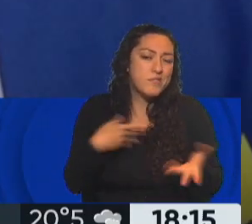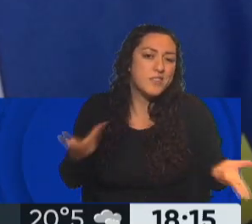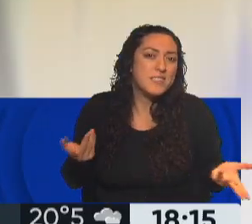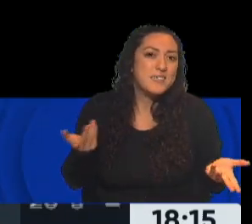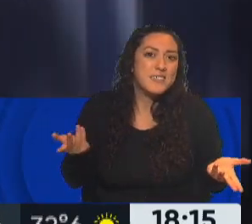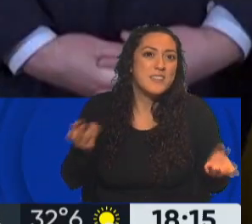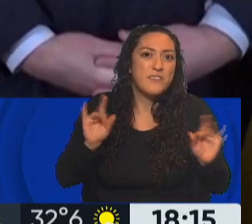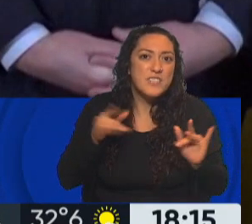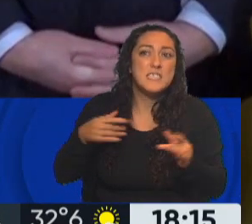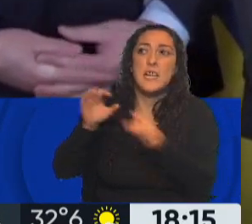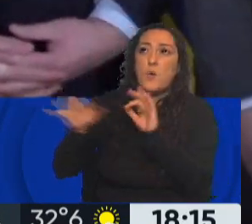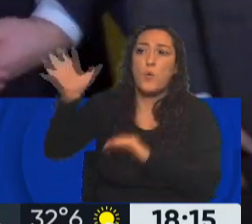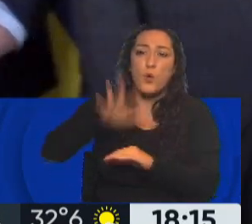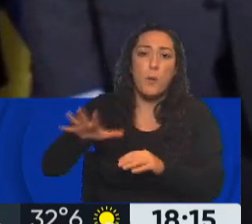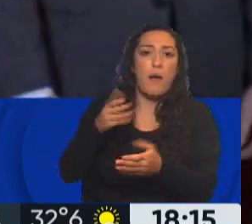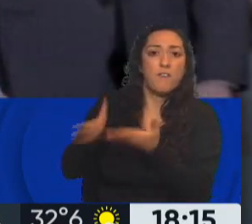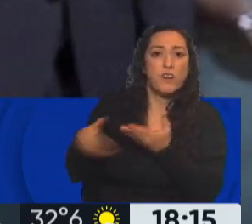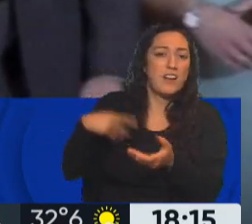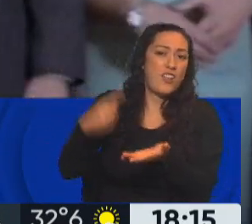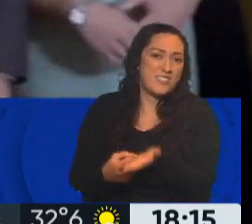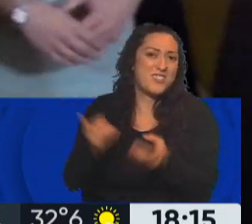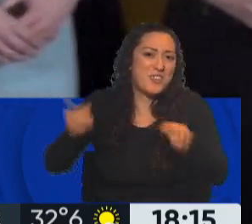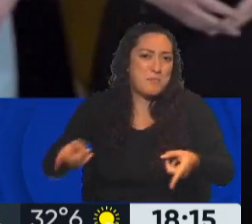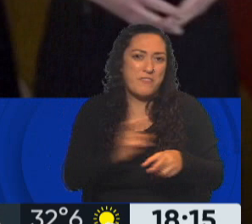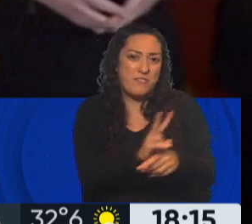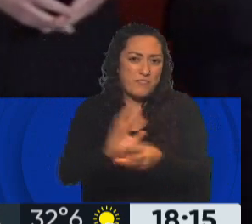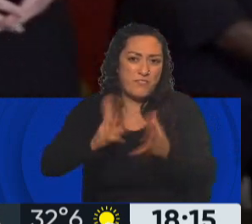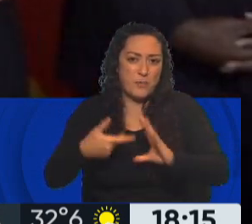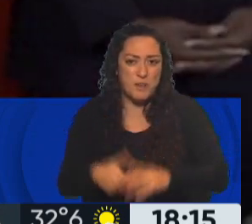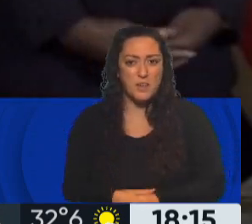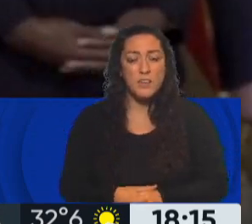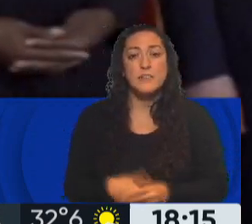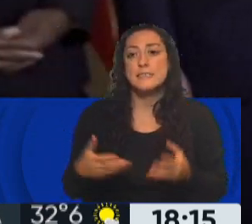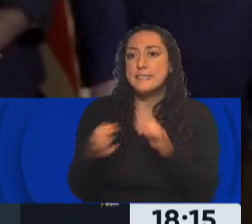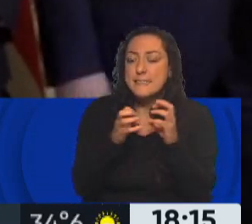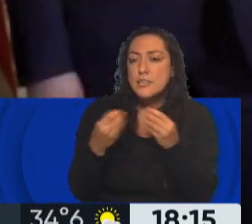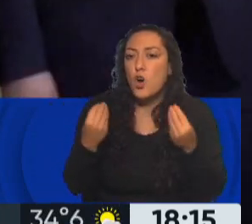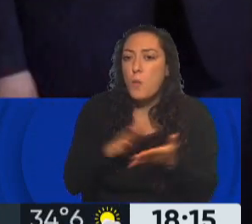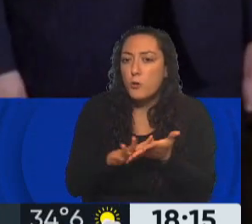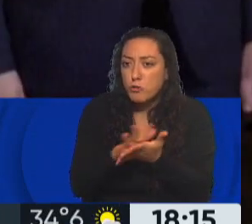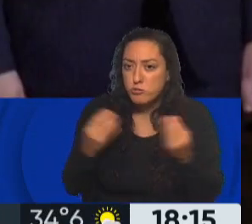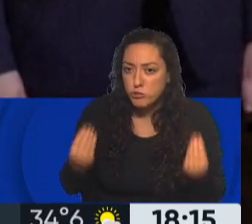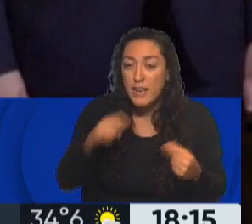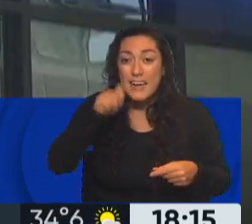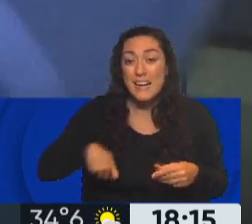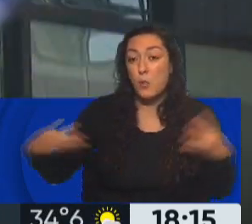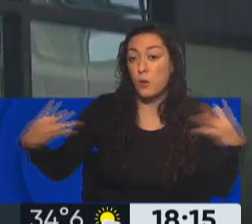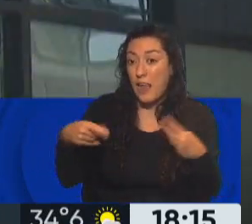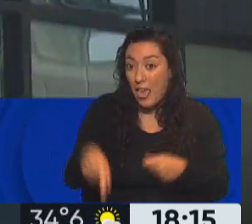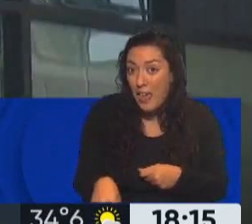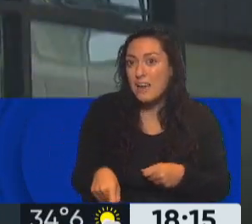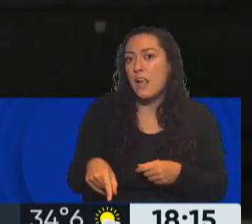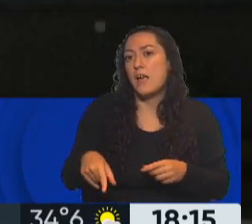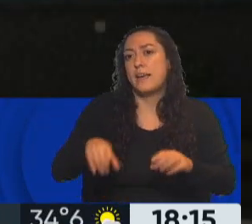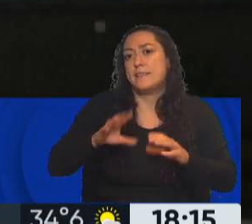sin Europa. Bruselas debate qué hacer con preocupación. Prima la convicción de que la guerra de Ucrania es una prueba de fuego para